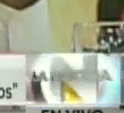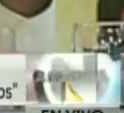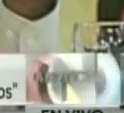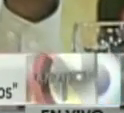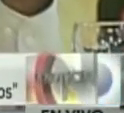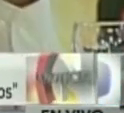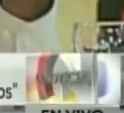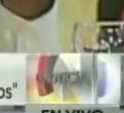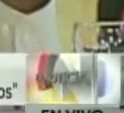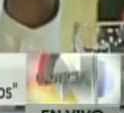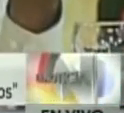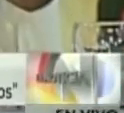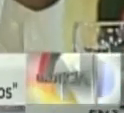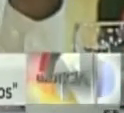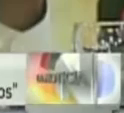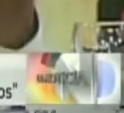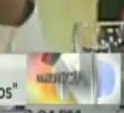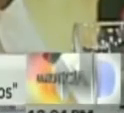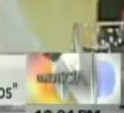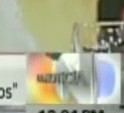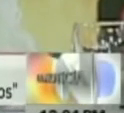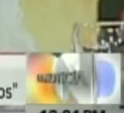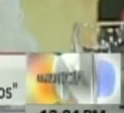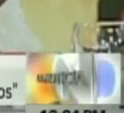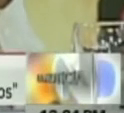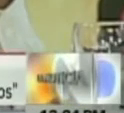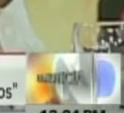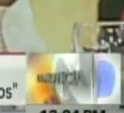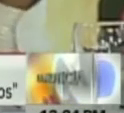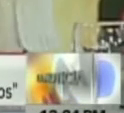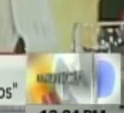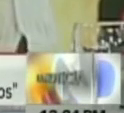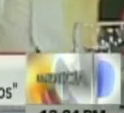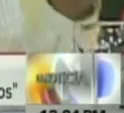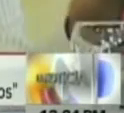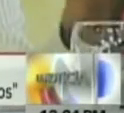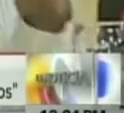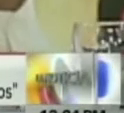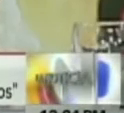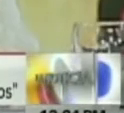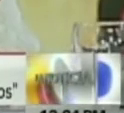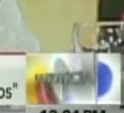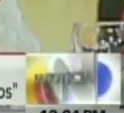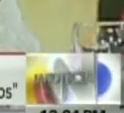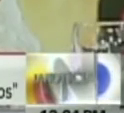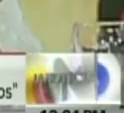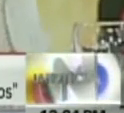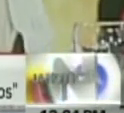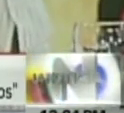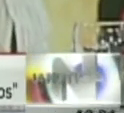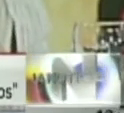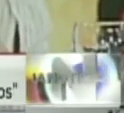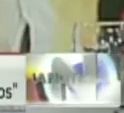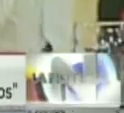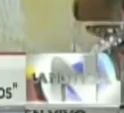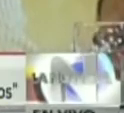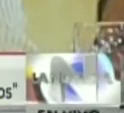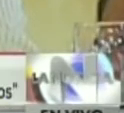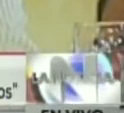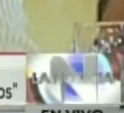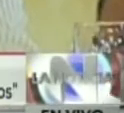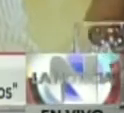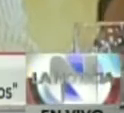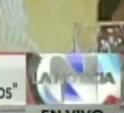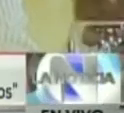habido un reconocimiento del gobierno de Maduro desde que ganó hasta hoy. Por parte del imperialismo, pues. Por parte de las